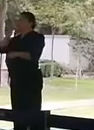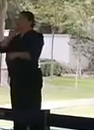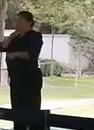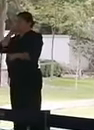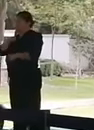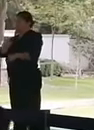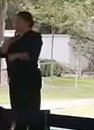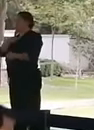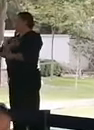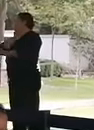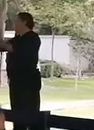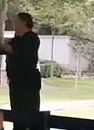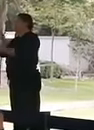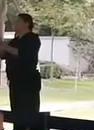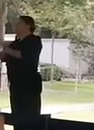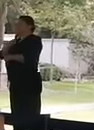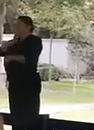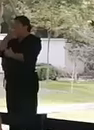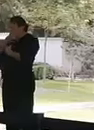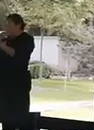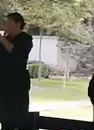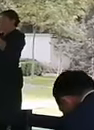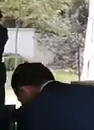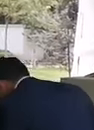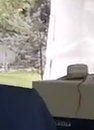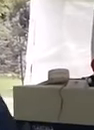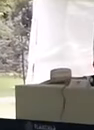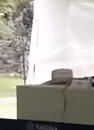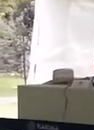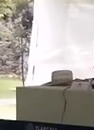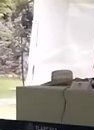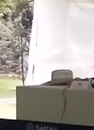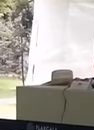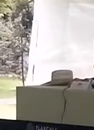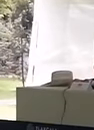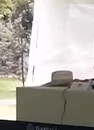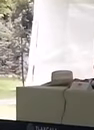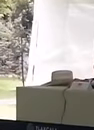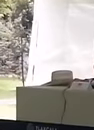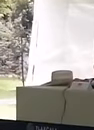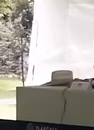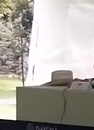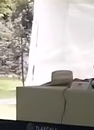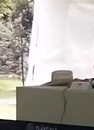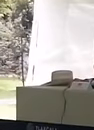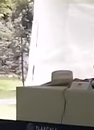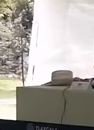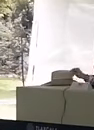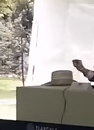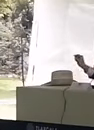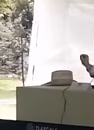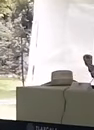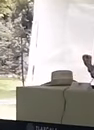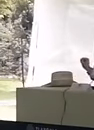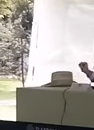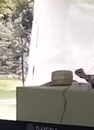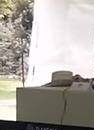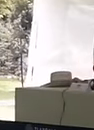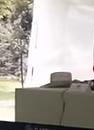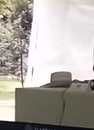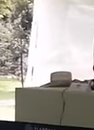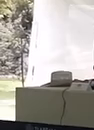Ella lo anunciará cuando vaya a ir, pero ahí vamos a estar nosotros ayudando, ¿no?